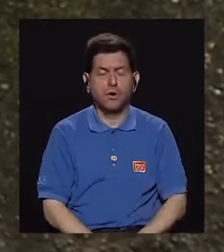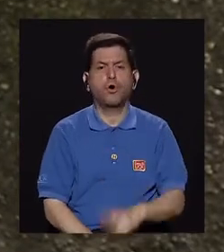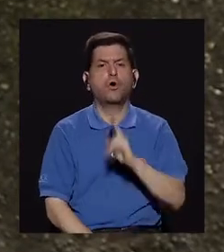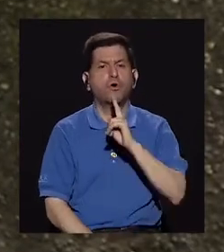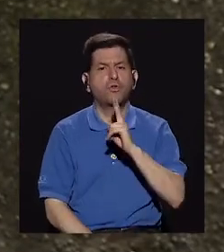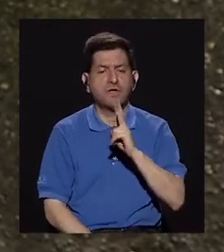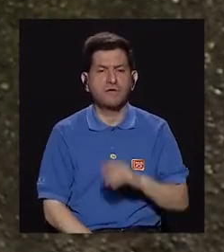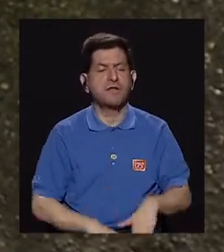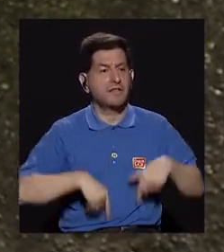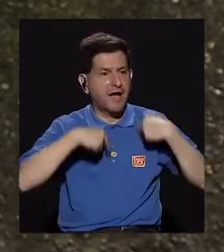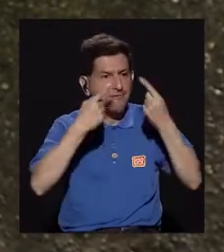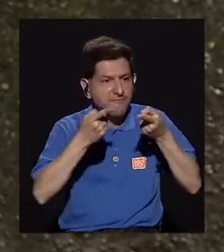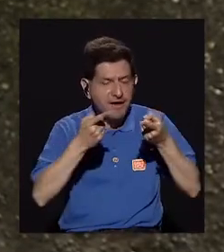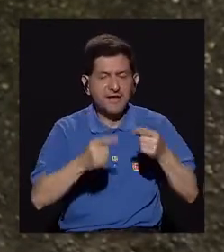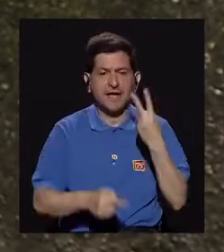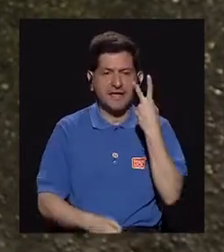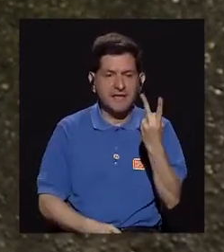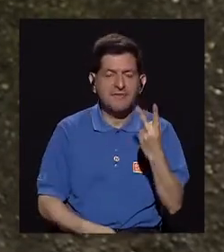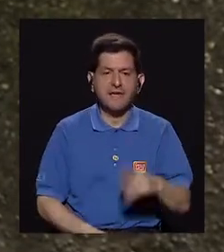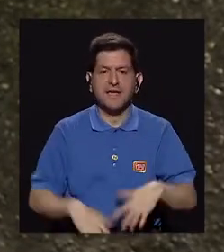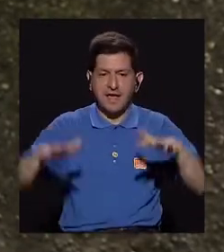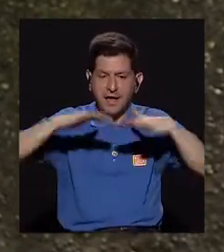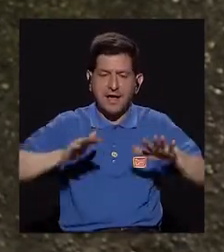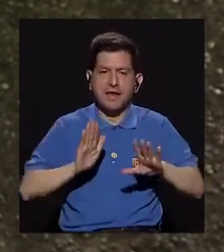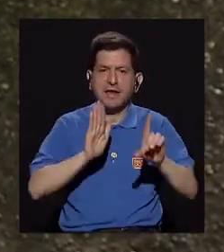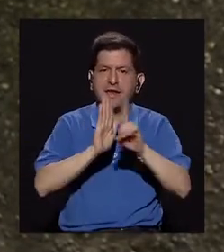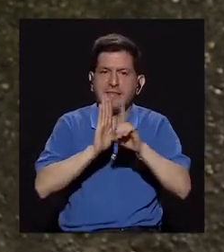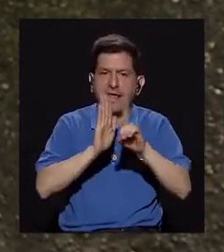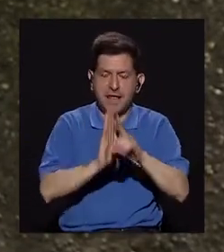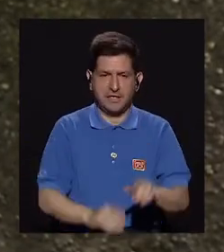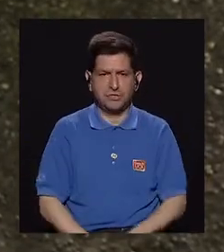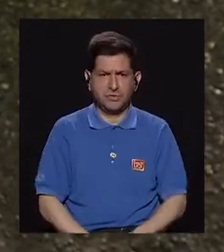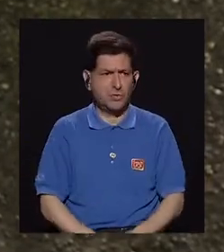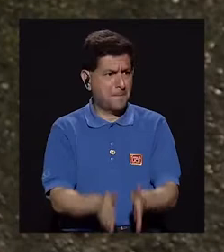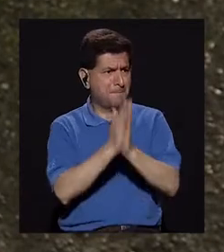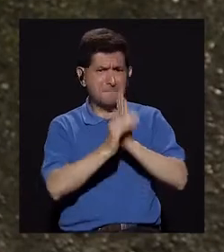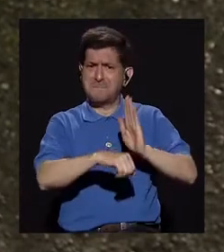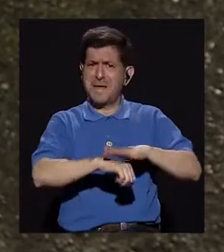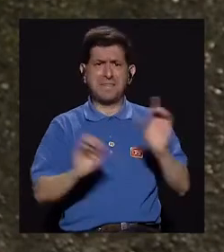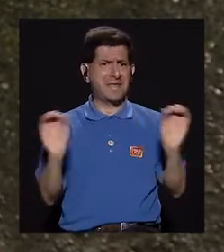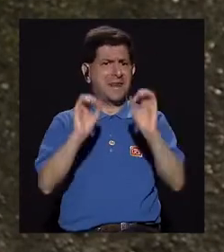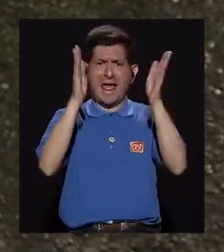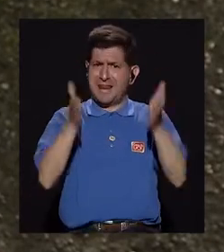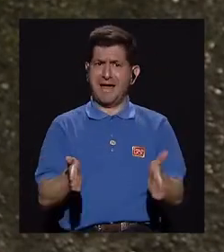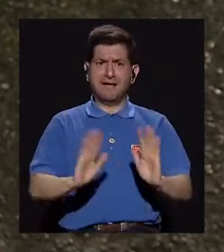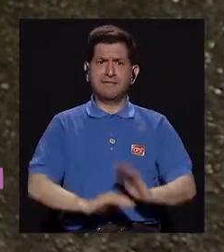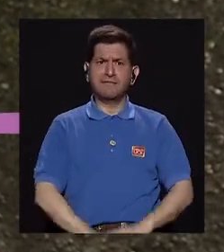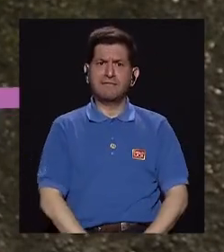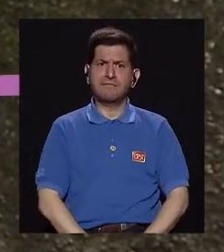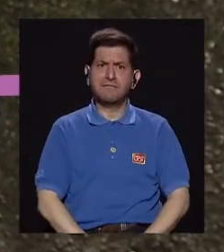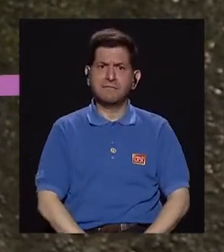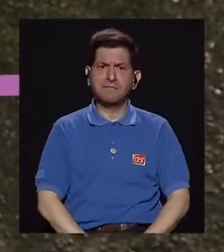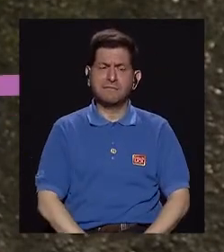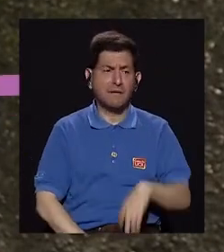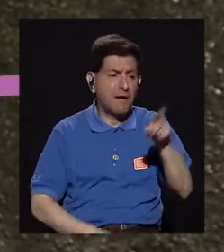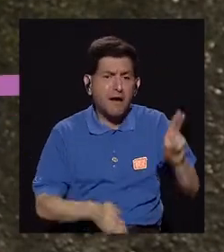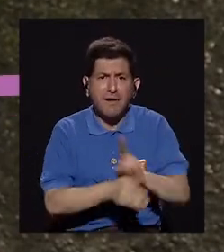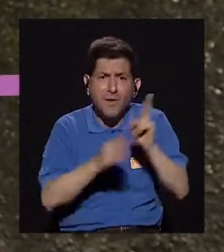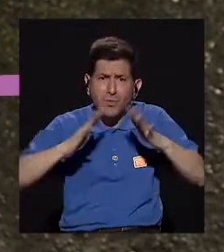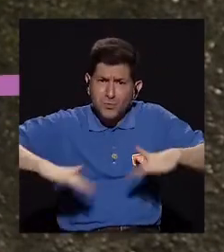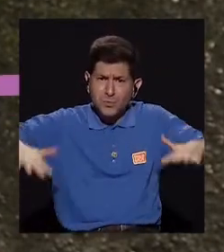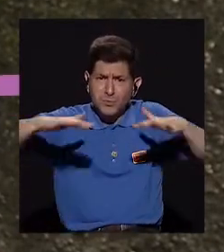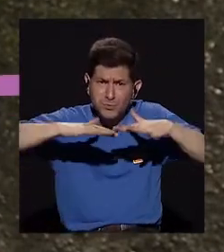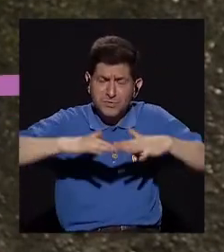que de verdad vayan a ese espacio público como un derecho, ¿verdad? Es decir, no le tienen que pedir permiso a nadie para usar